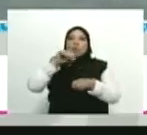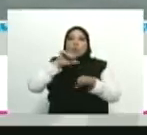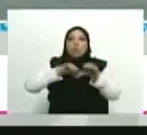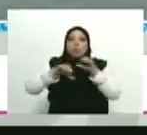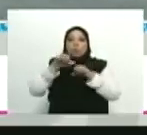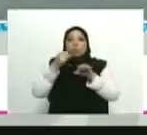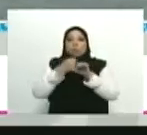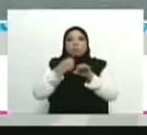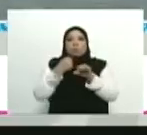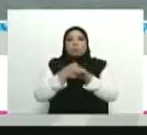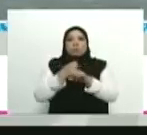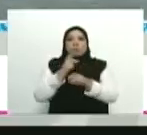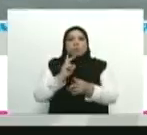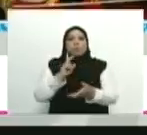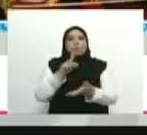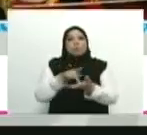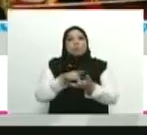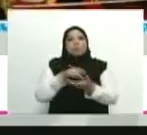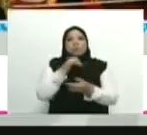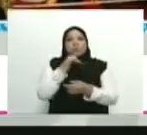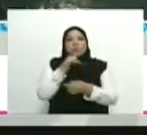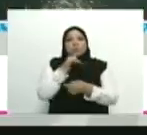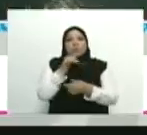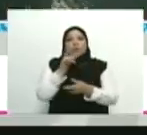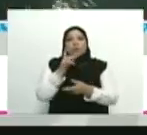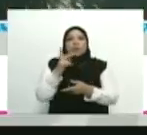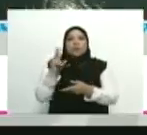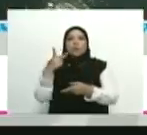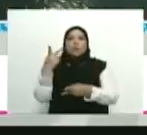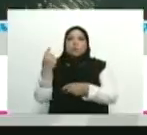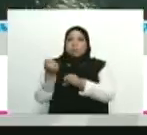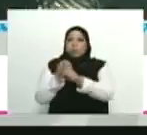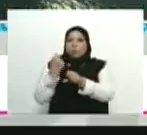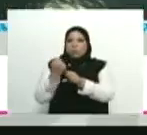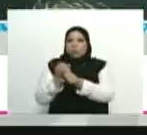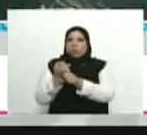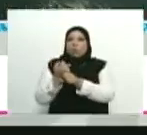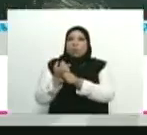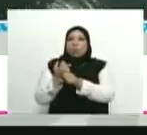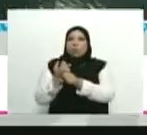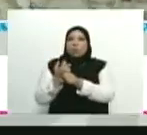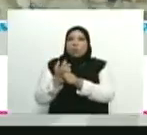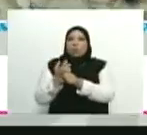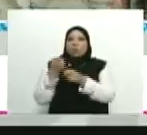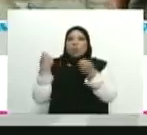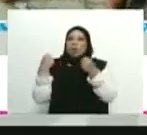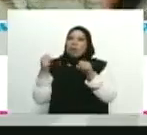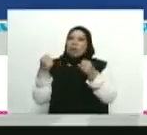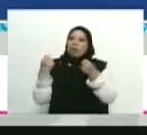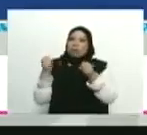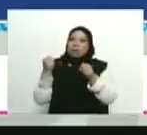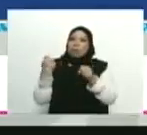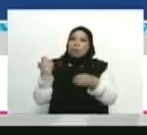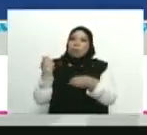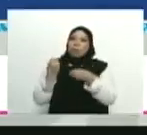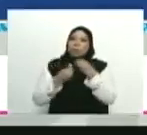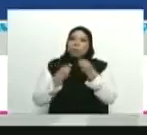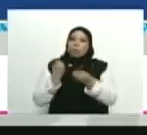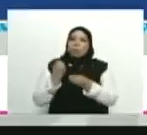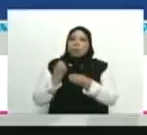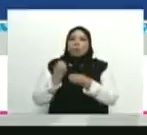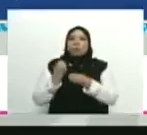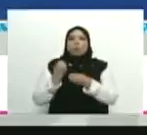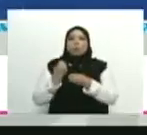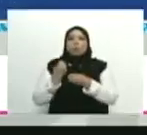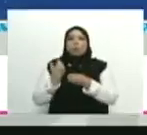mulatos, pardos, indígenas, afrodescendientes, tercerones, salto atrás. Y es eso lo que va a hacer que la batalla